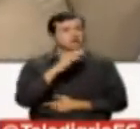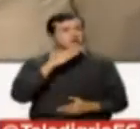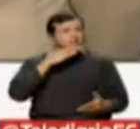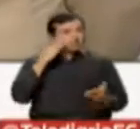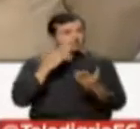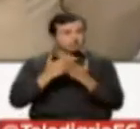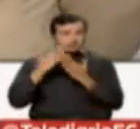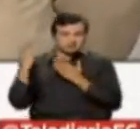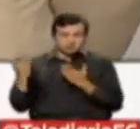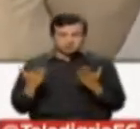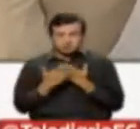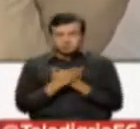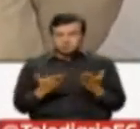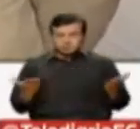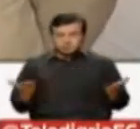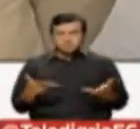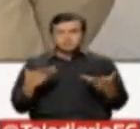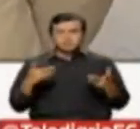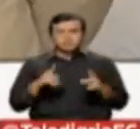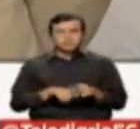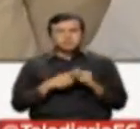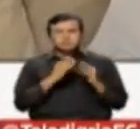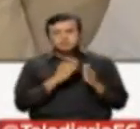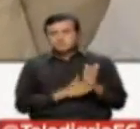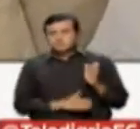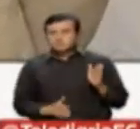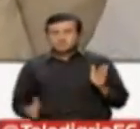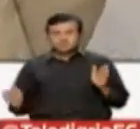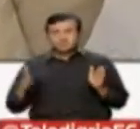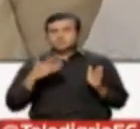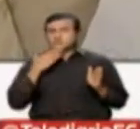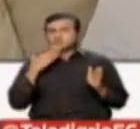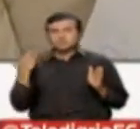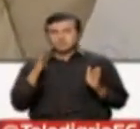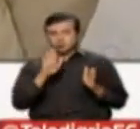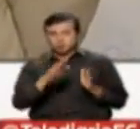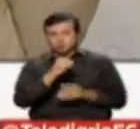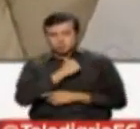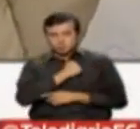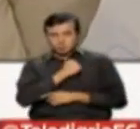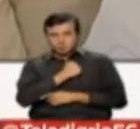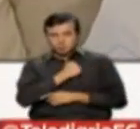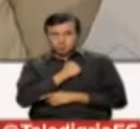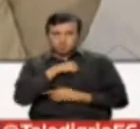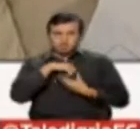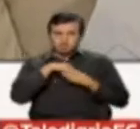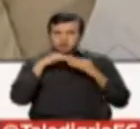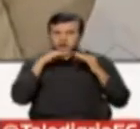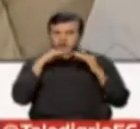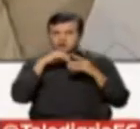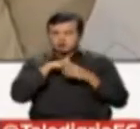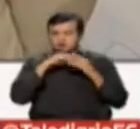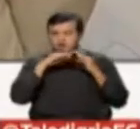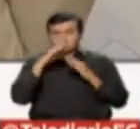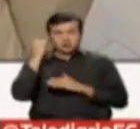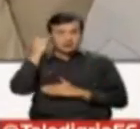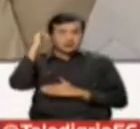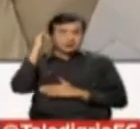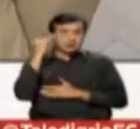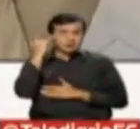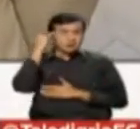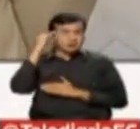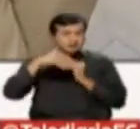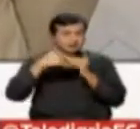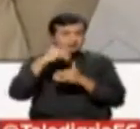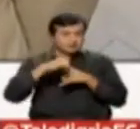por acompañarnos como nace villosa sé que es desde tu propio seno del hogar en donde esta idea surgió